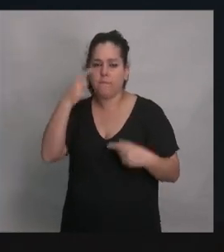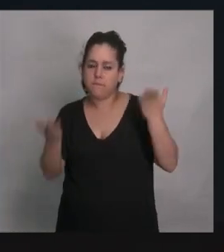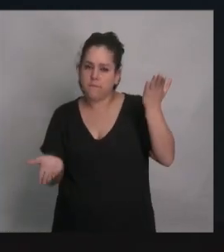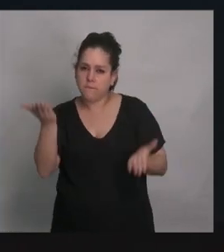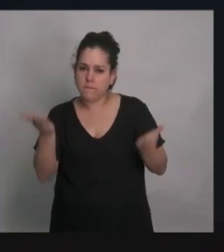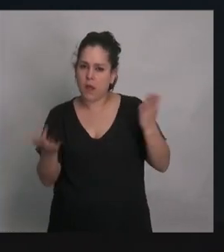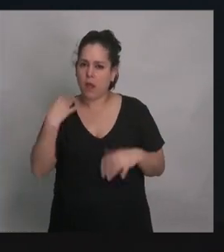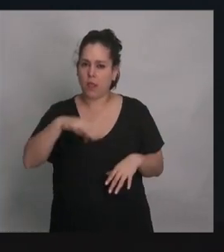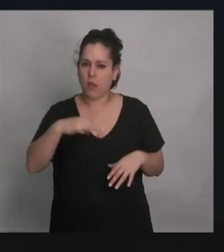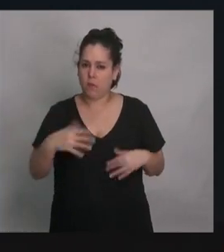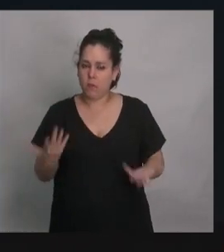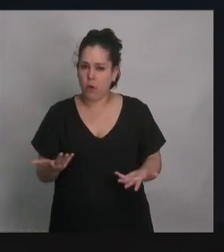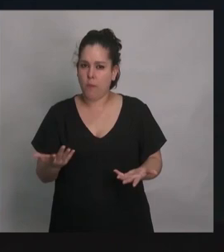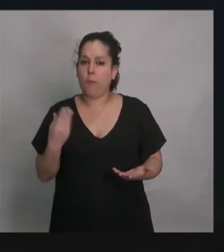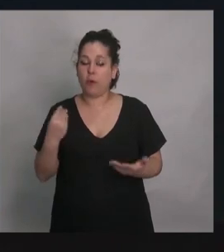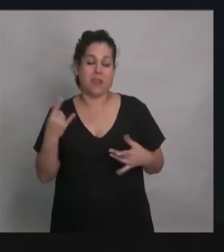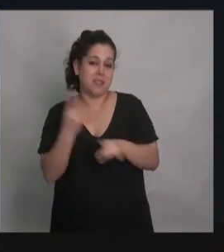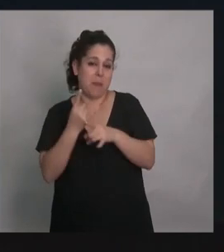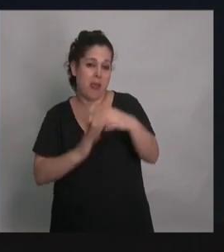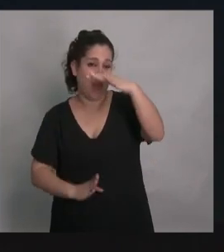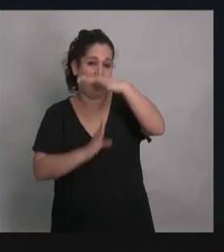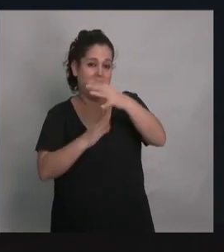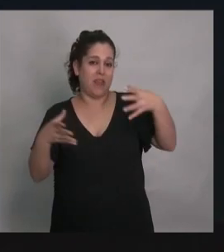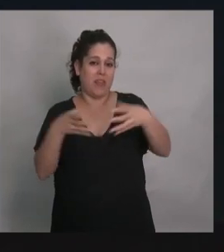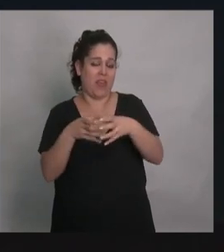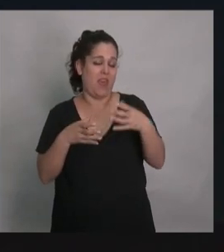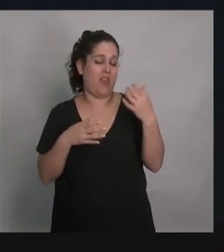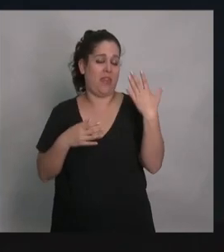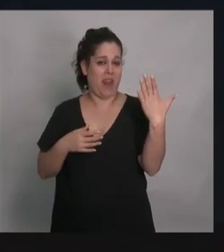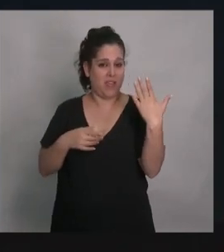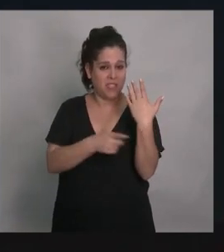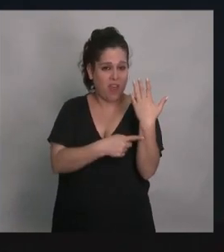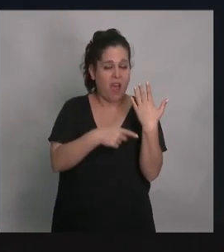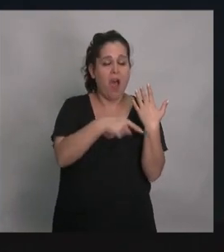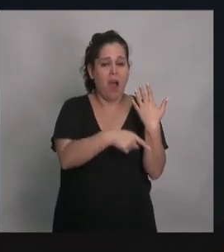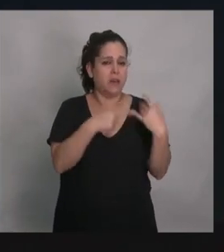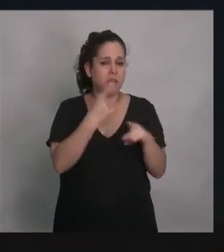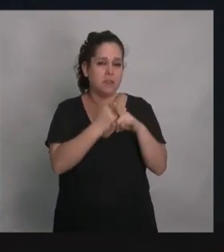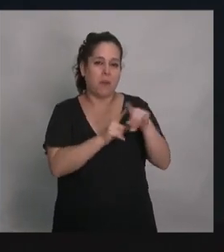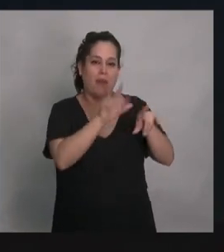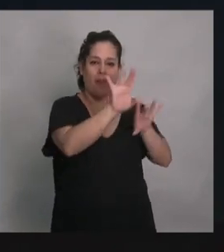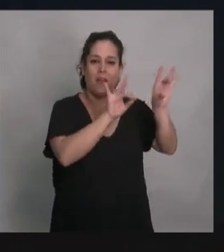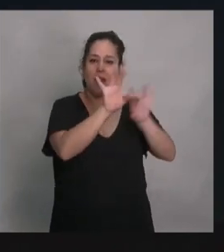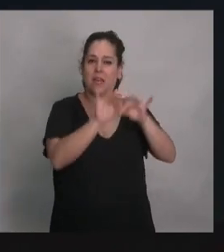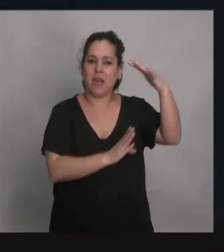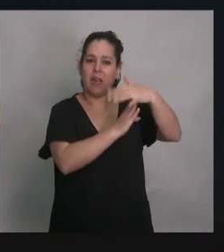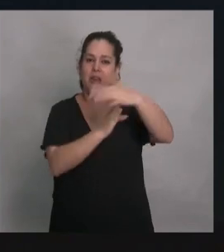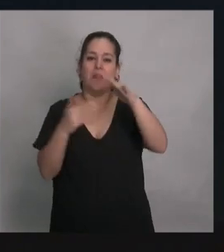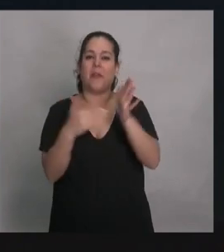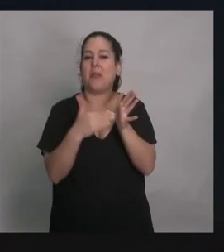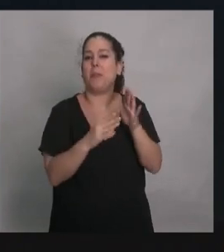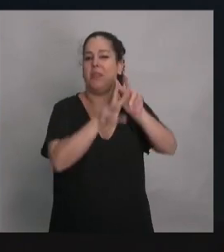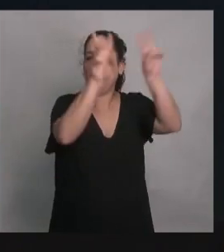es distinto y cada uno se va elegiendo en cada país por sus temas, pero hace parte de una gran ola